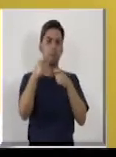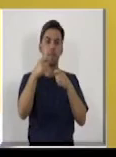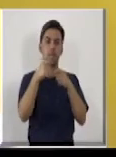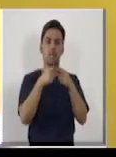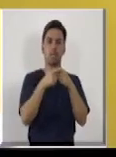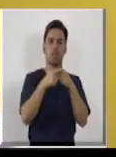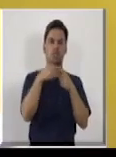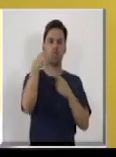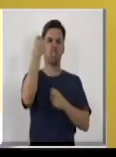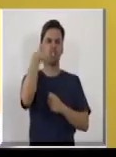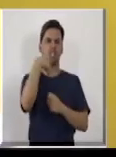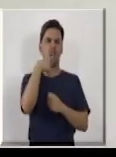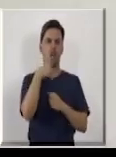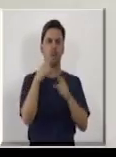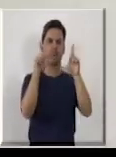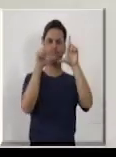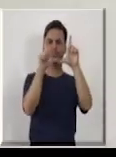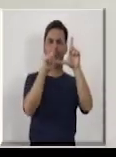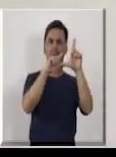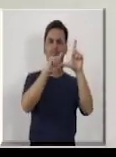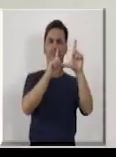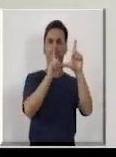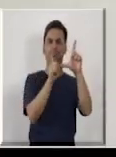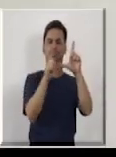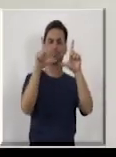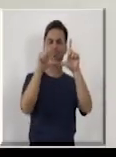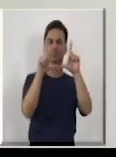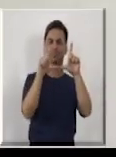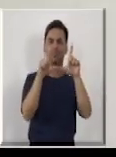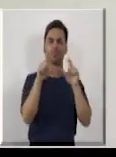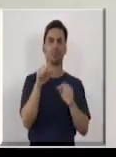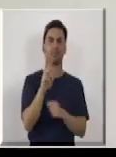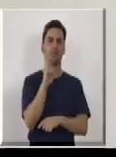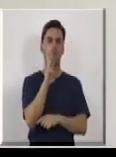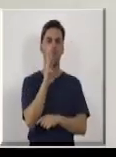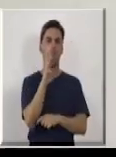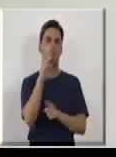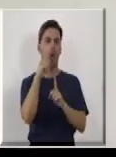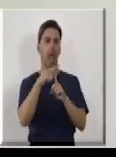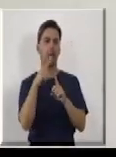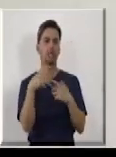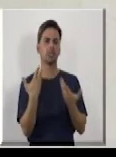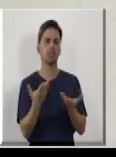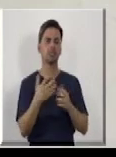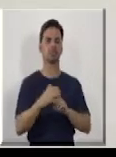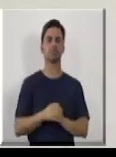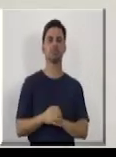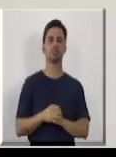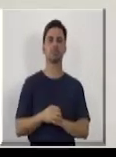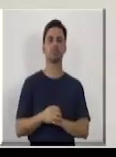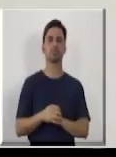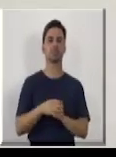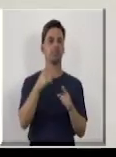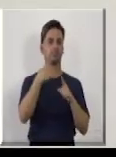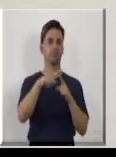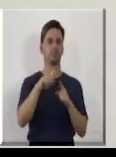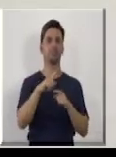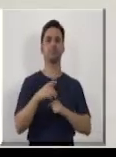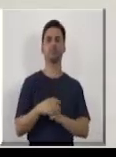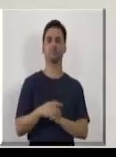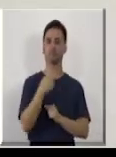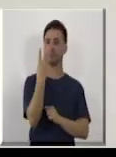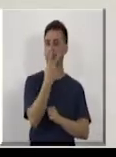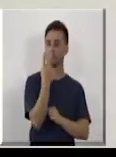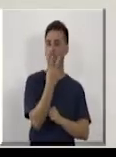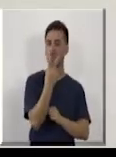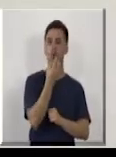ejemplo, el amperímetro, que lo viste en tu clase de física, en tu laboratorio, y el voltímetro, que también lo viste